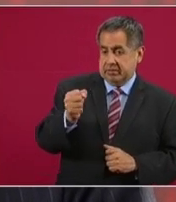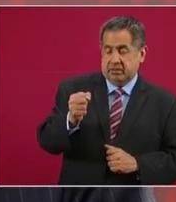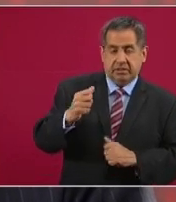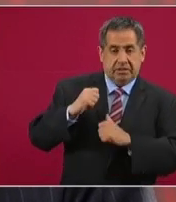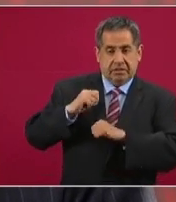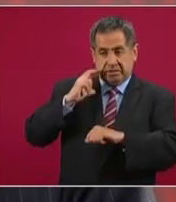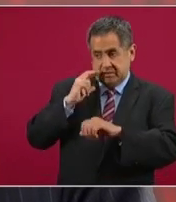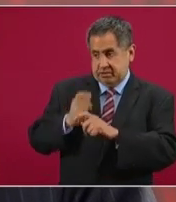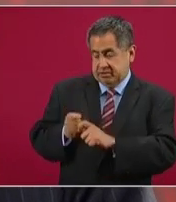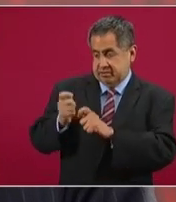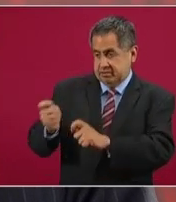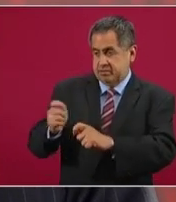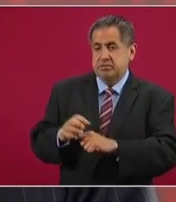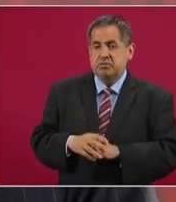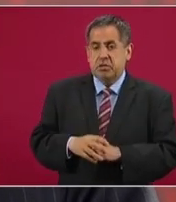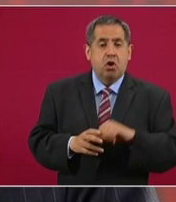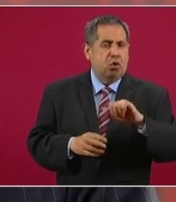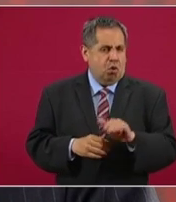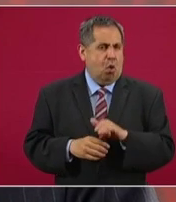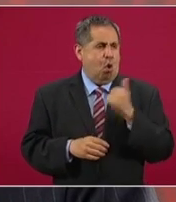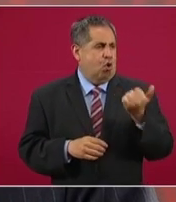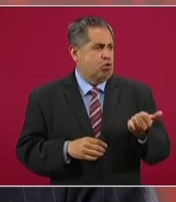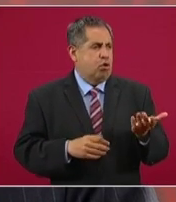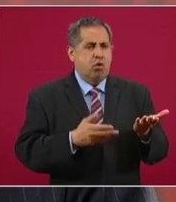en ese entonces por parte